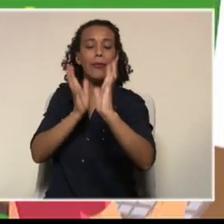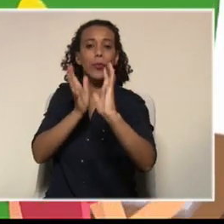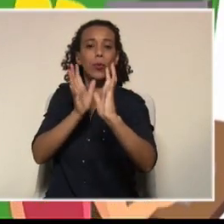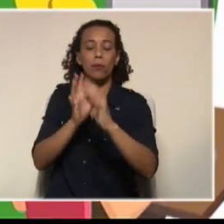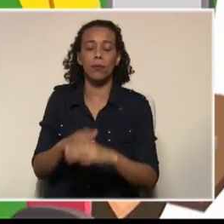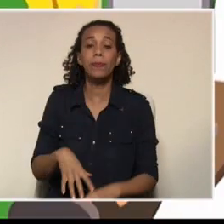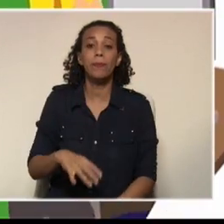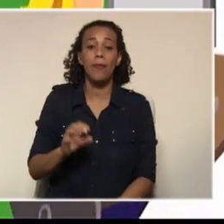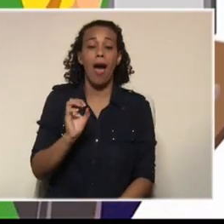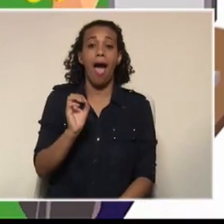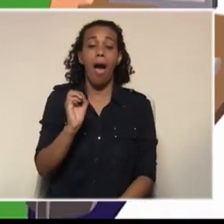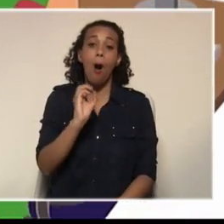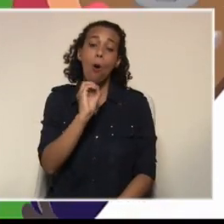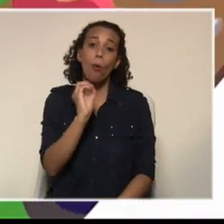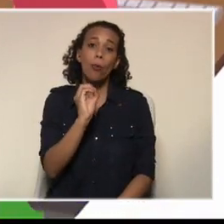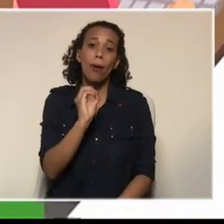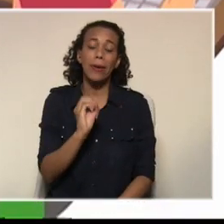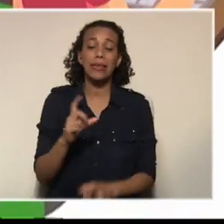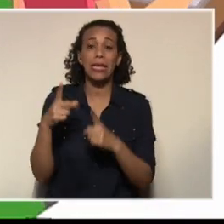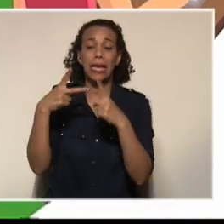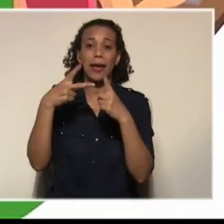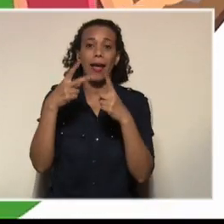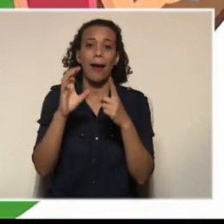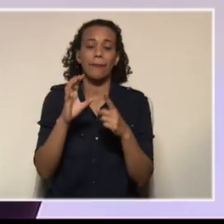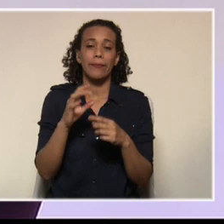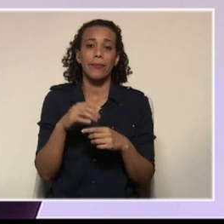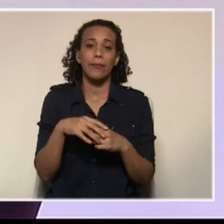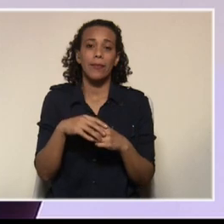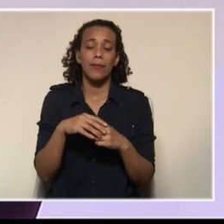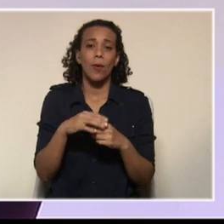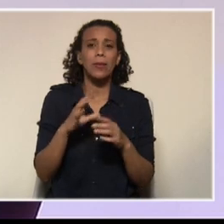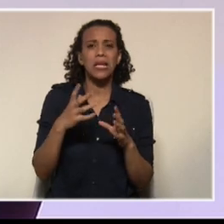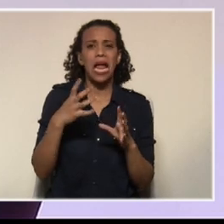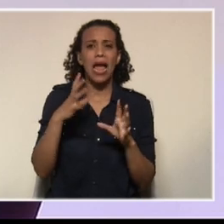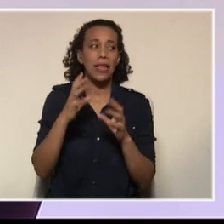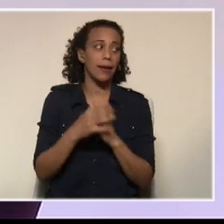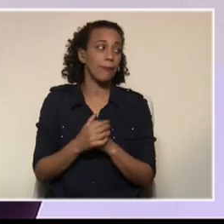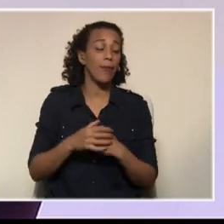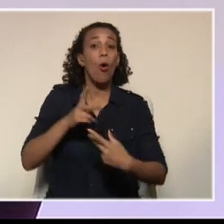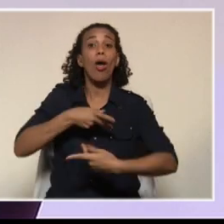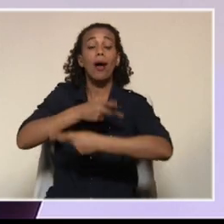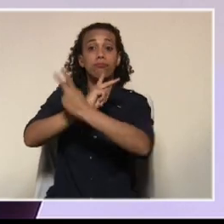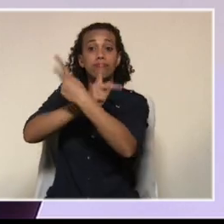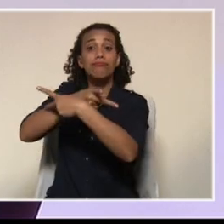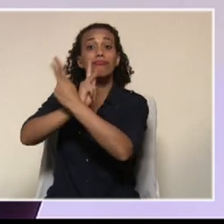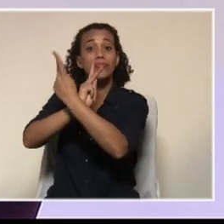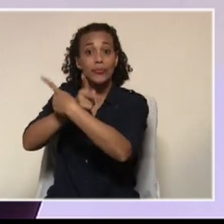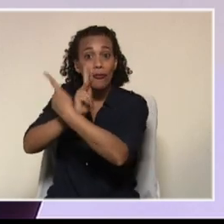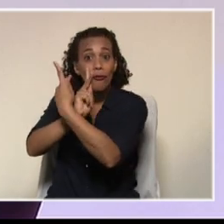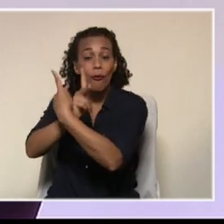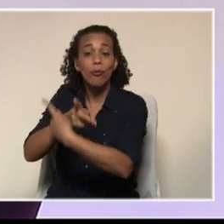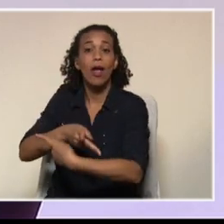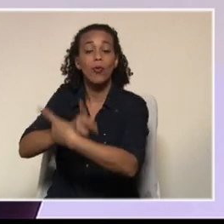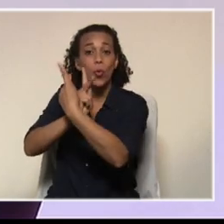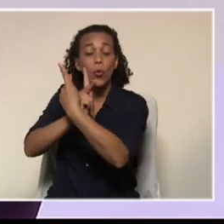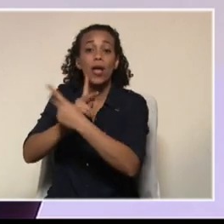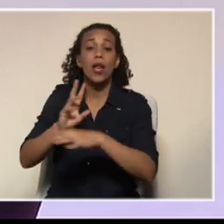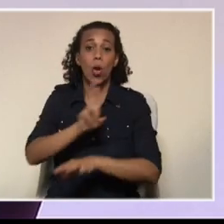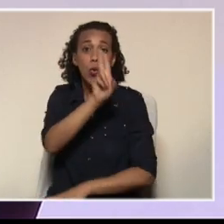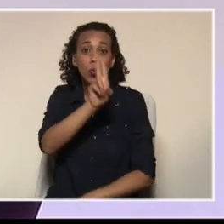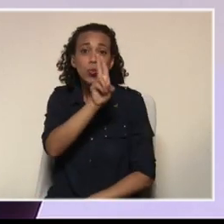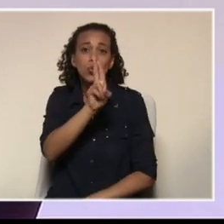de Zoom o a manera de lo que llaman el Skype. Y por último tenemos lo que son las REA, que son los recursos